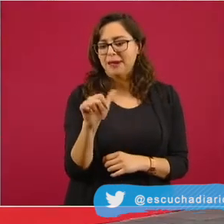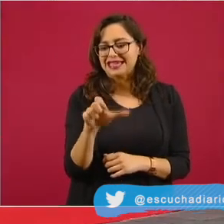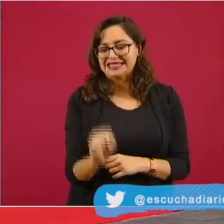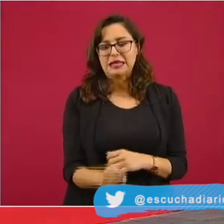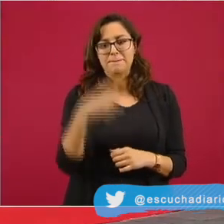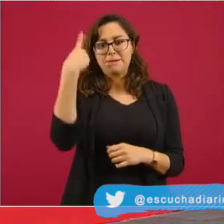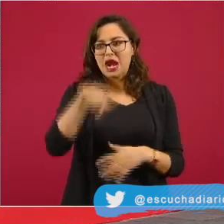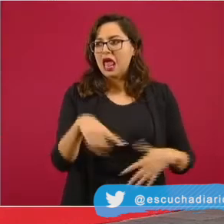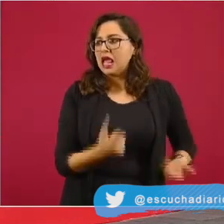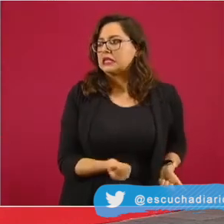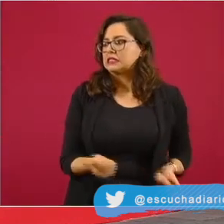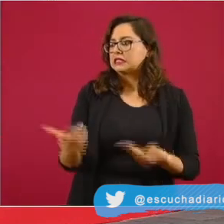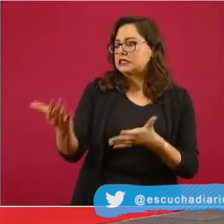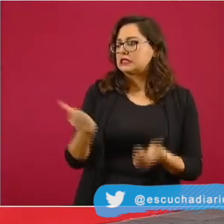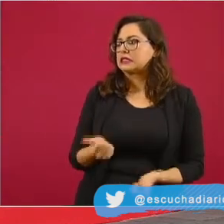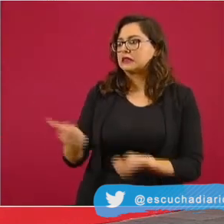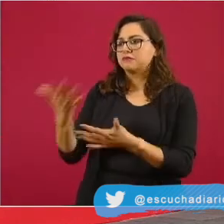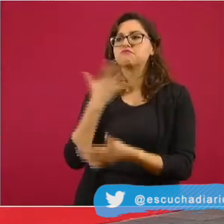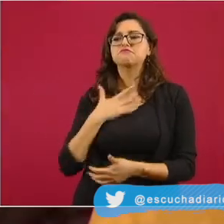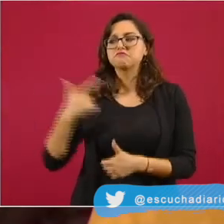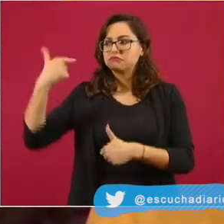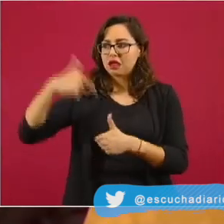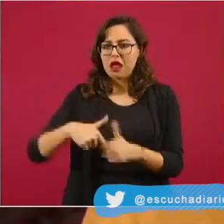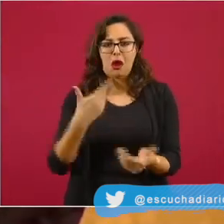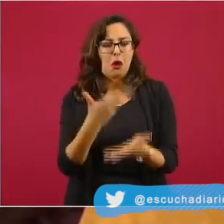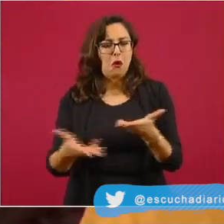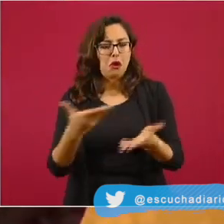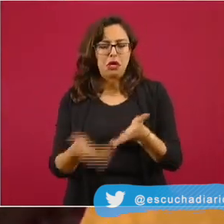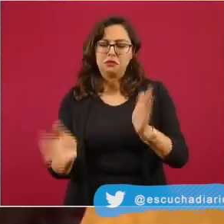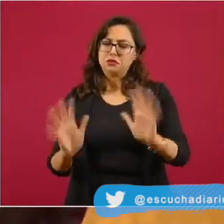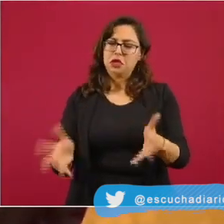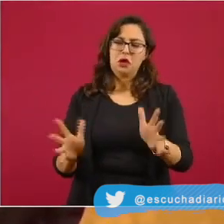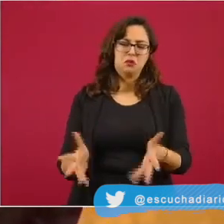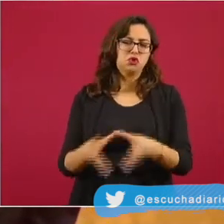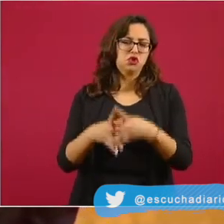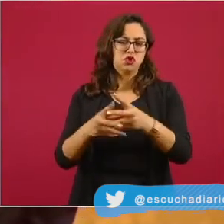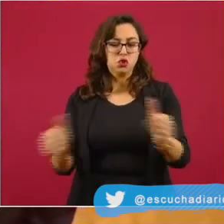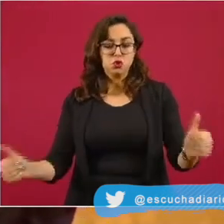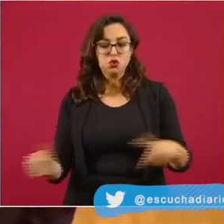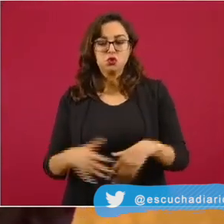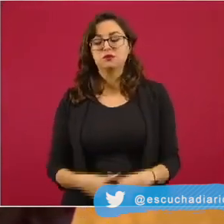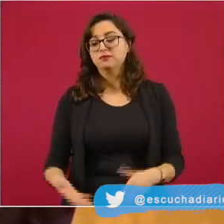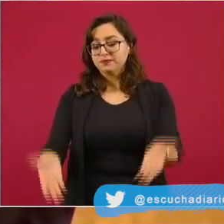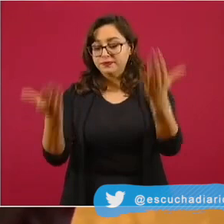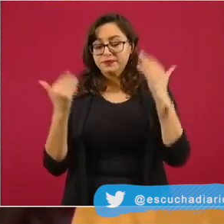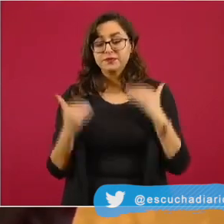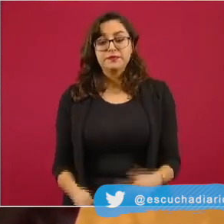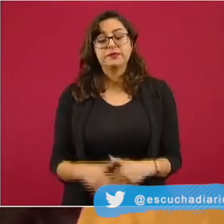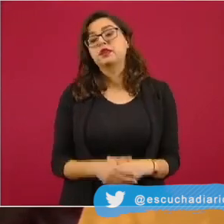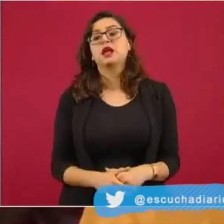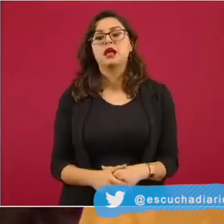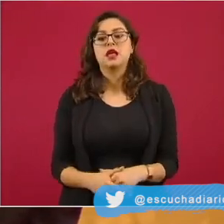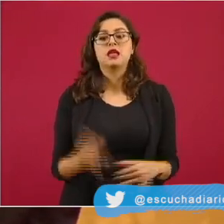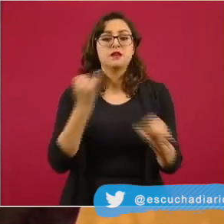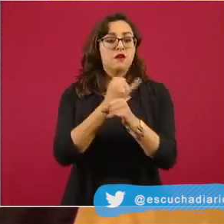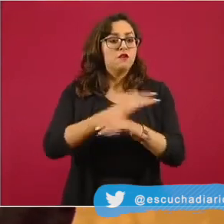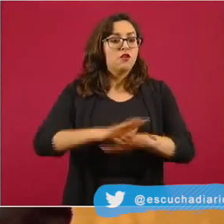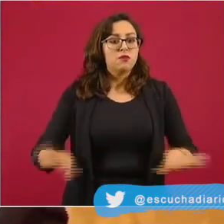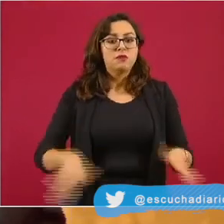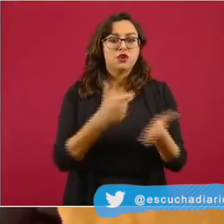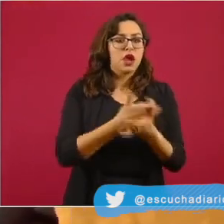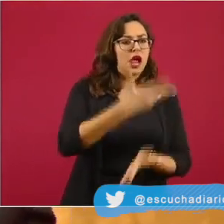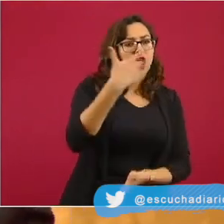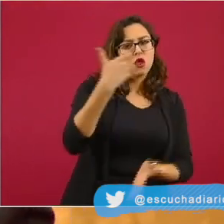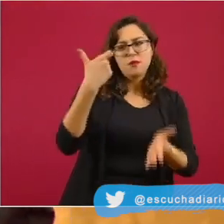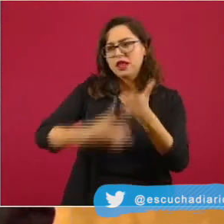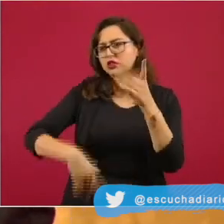Hay información permanente sobre quién es quién en los precios. Se inauguró el túnel